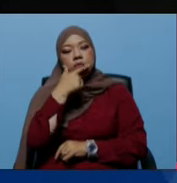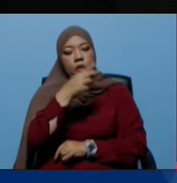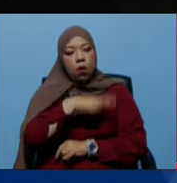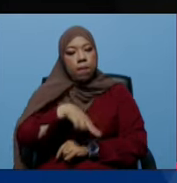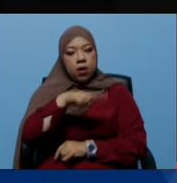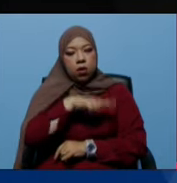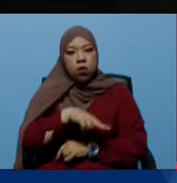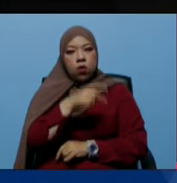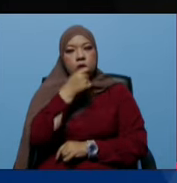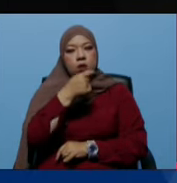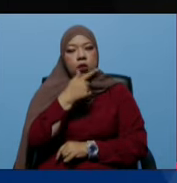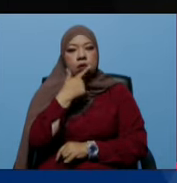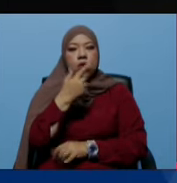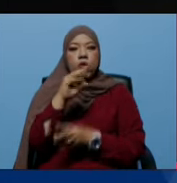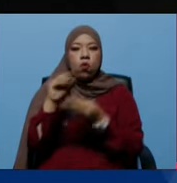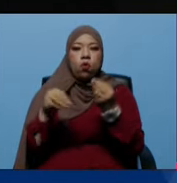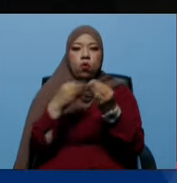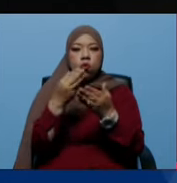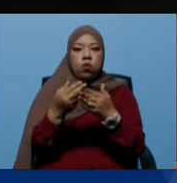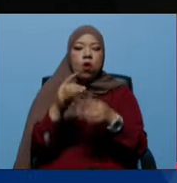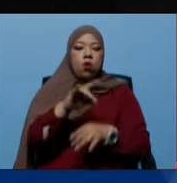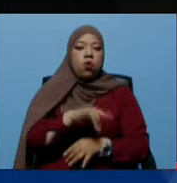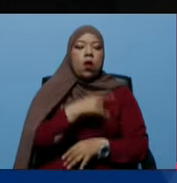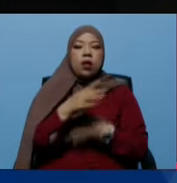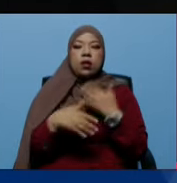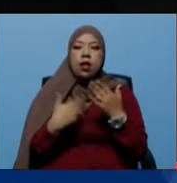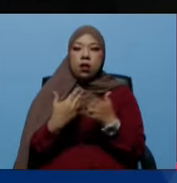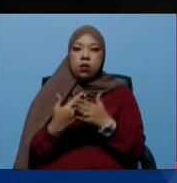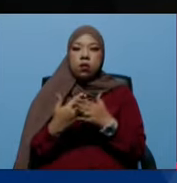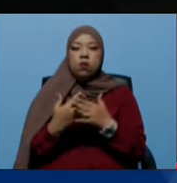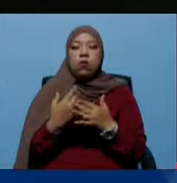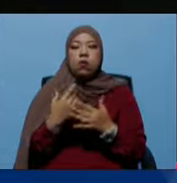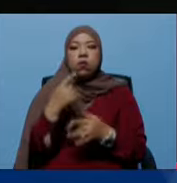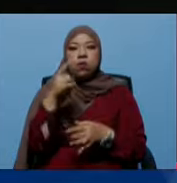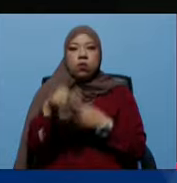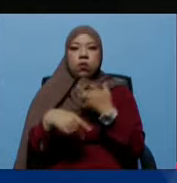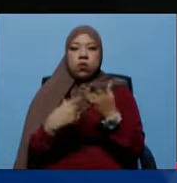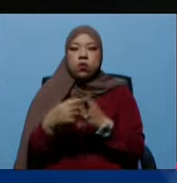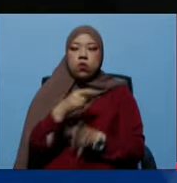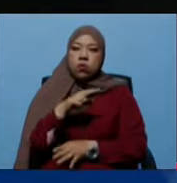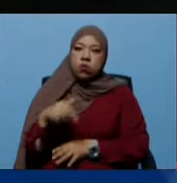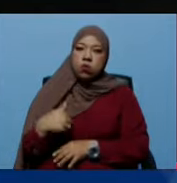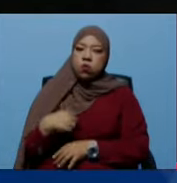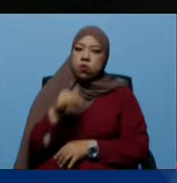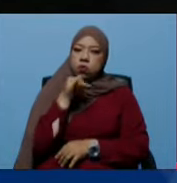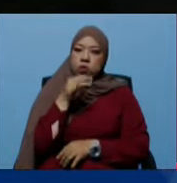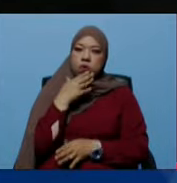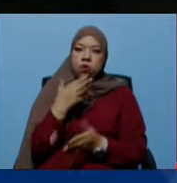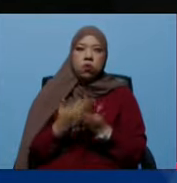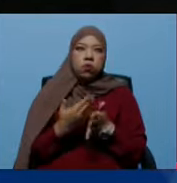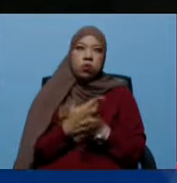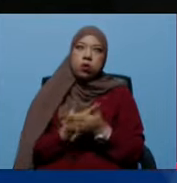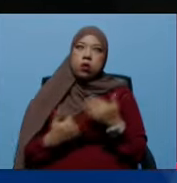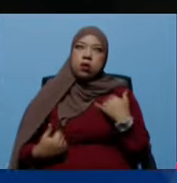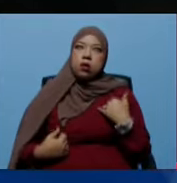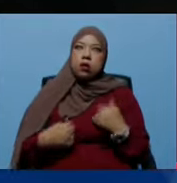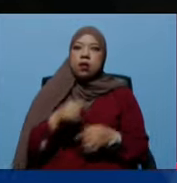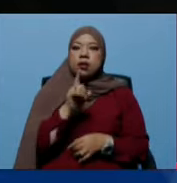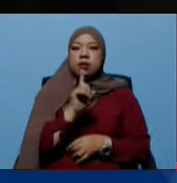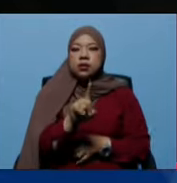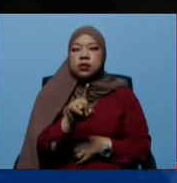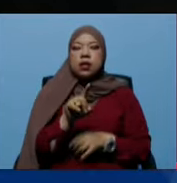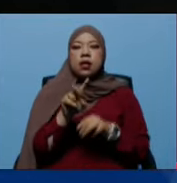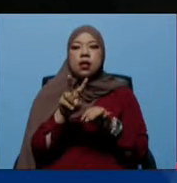entrado a recuperar todas las universidades. Todo este mapa, que es grande, son 170